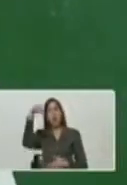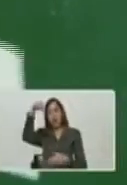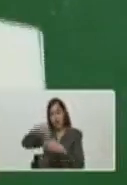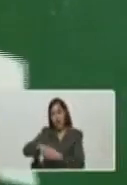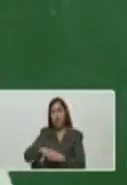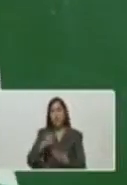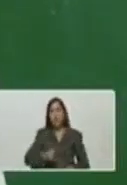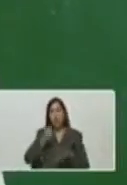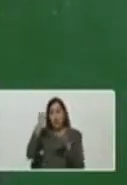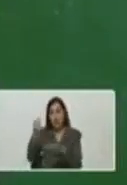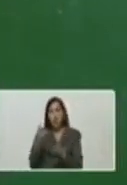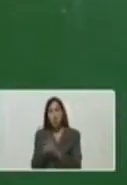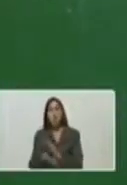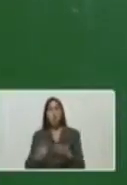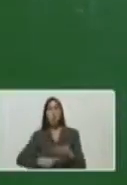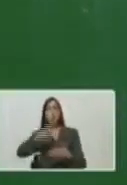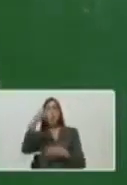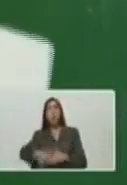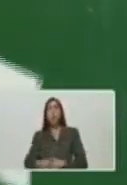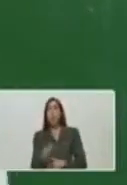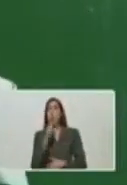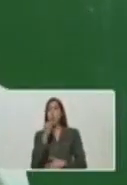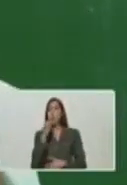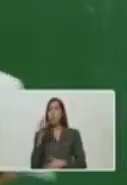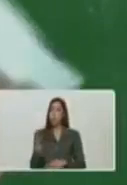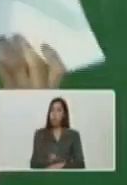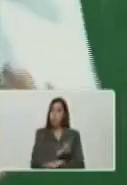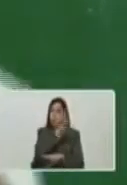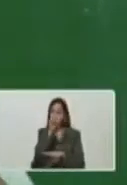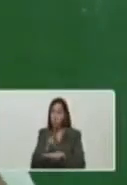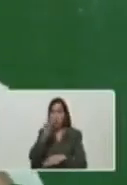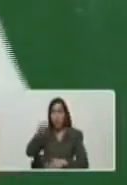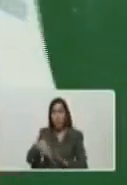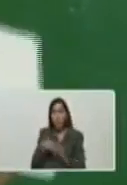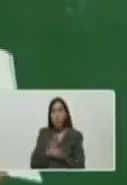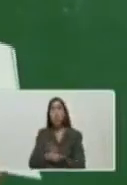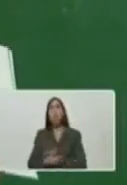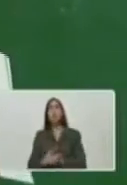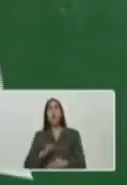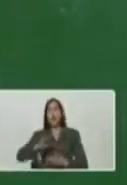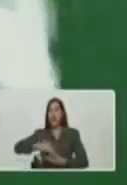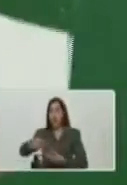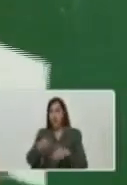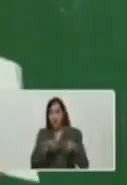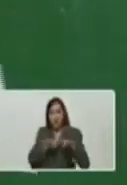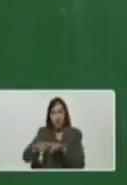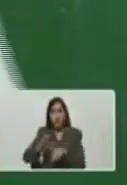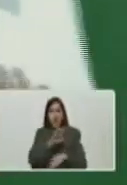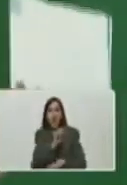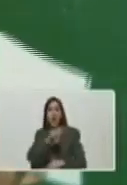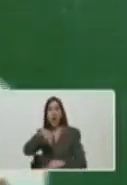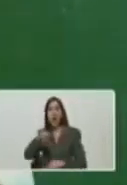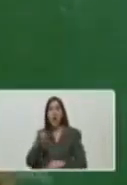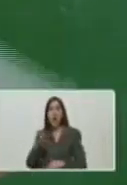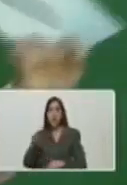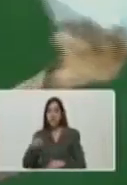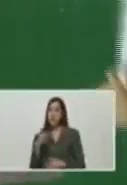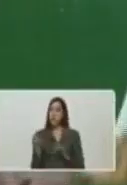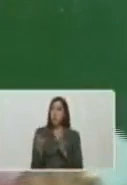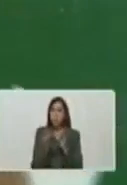uso del programa de alimentación, quienes hacen uso también de su canaima, de su canaimita, para